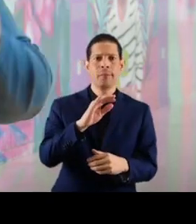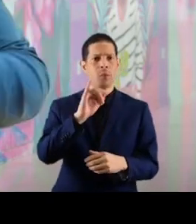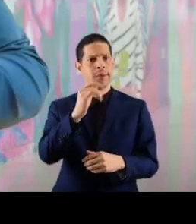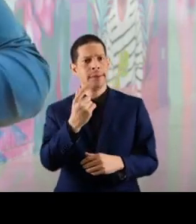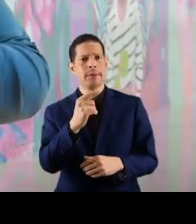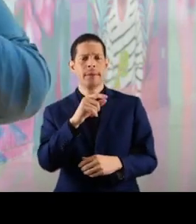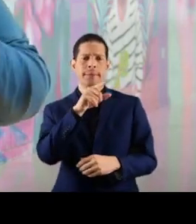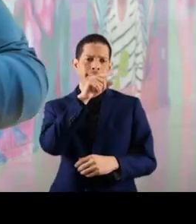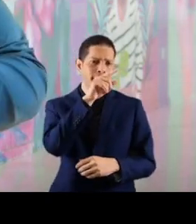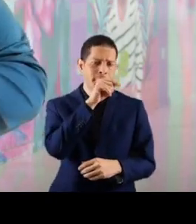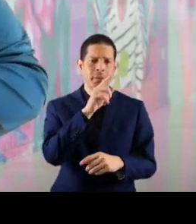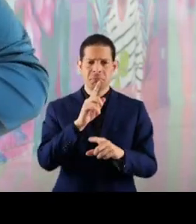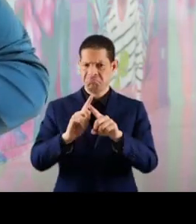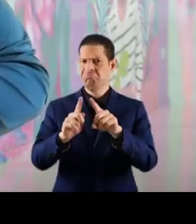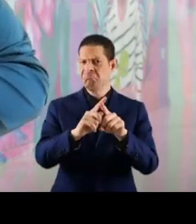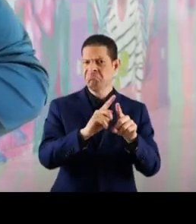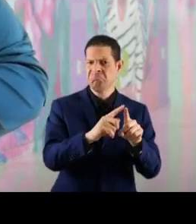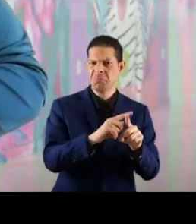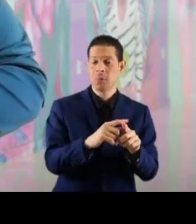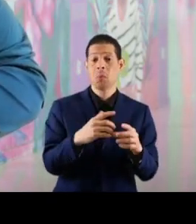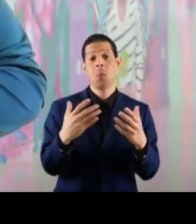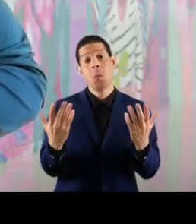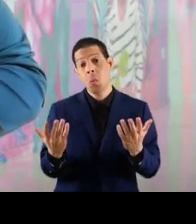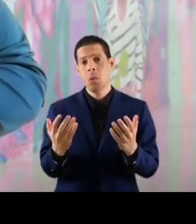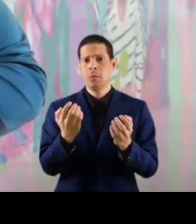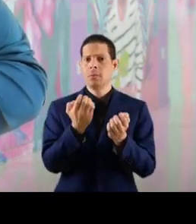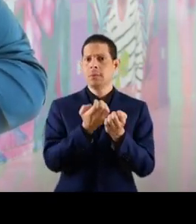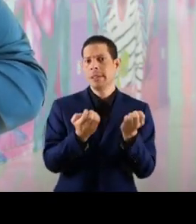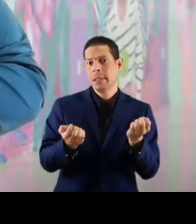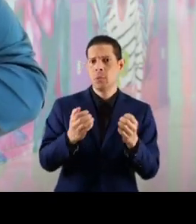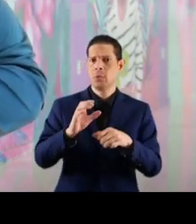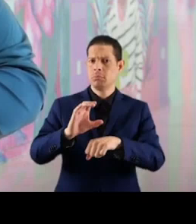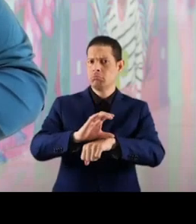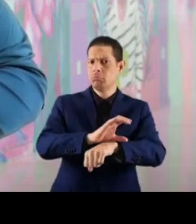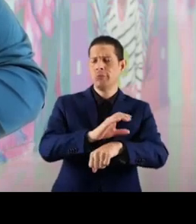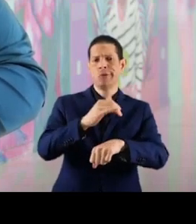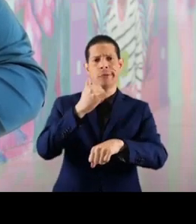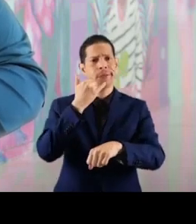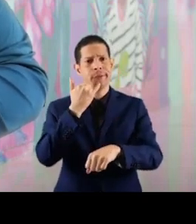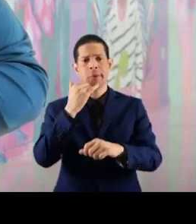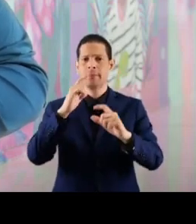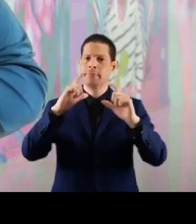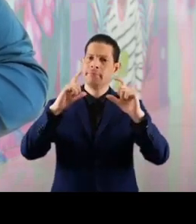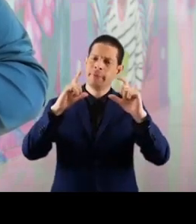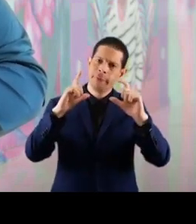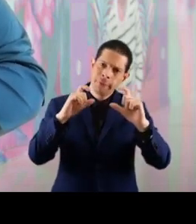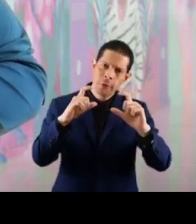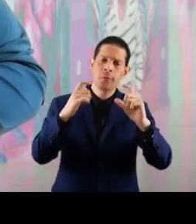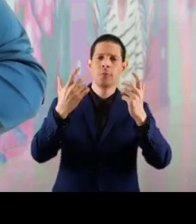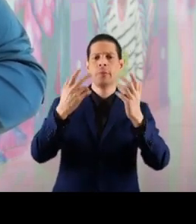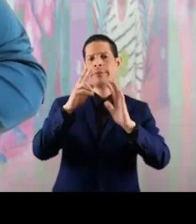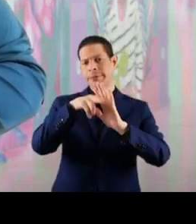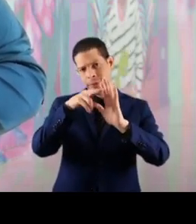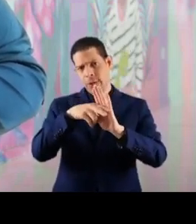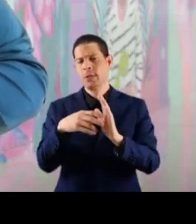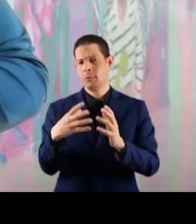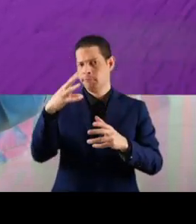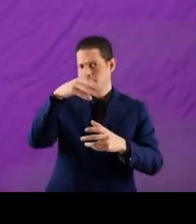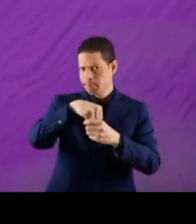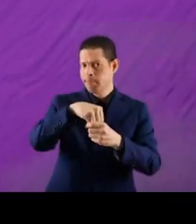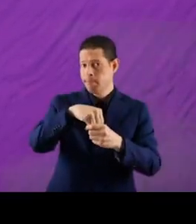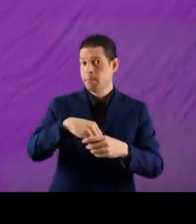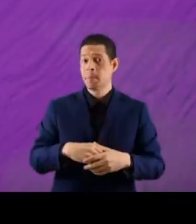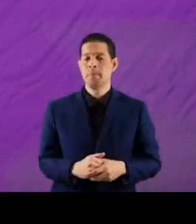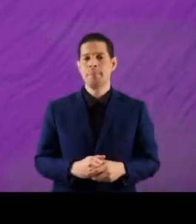sociales o aquella evidencia que estén en los equipos electrónicos de fotografía videos y